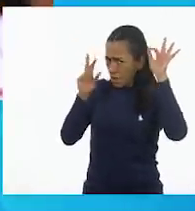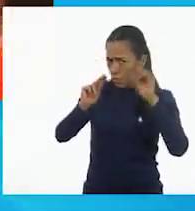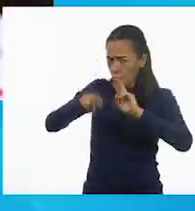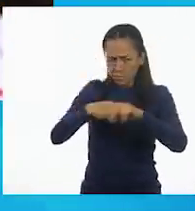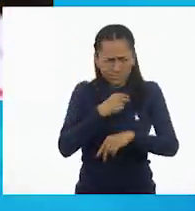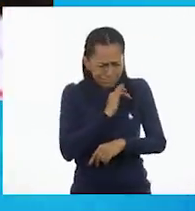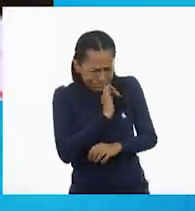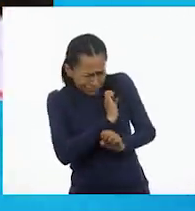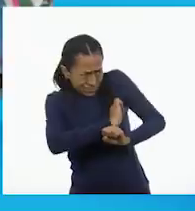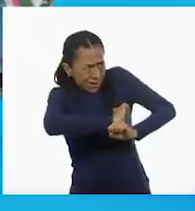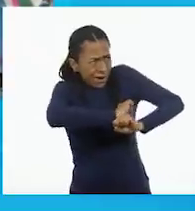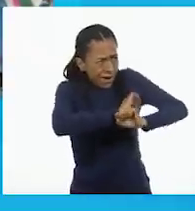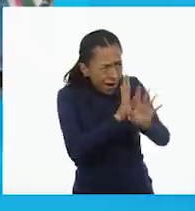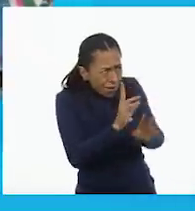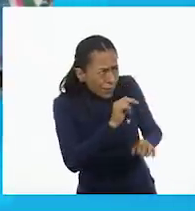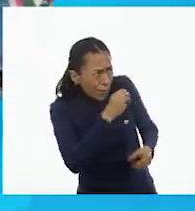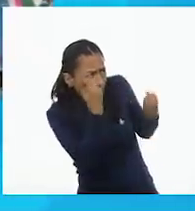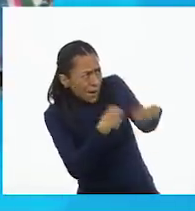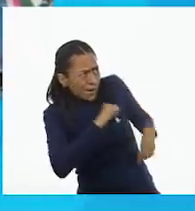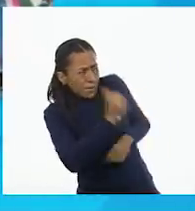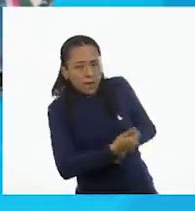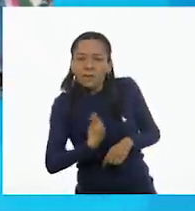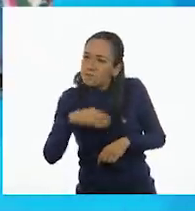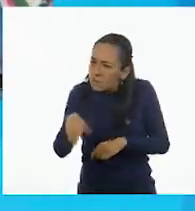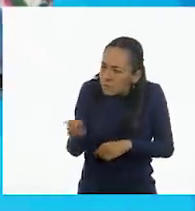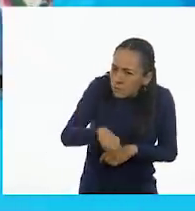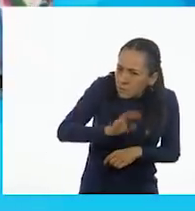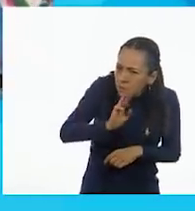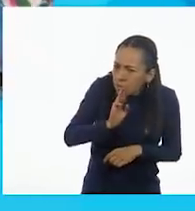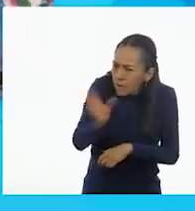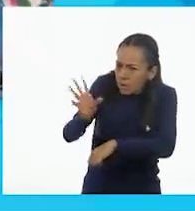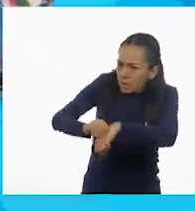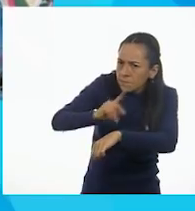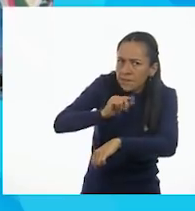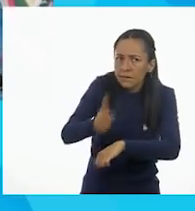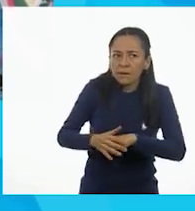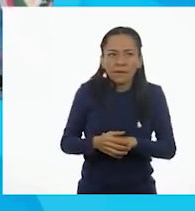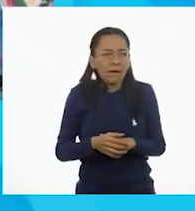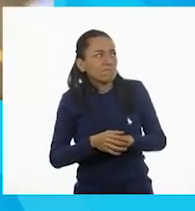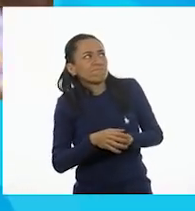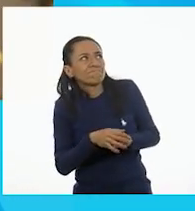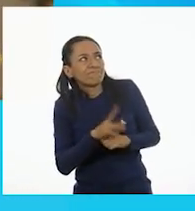si tu mamá no te dio permiso. Pues no, pero tampoco tiene por qué enterarse.